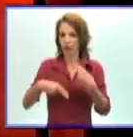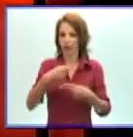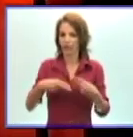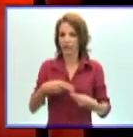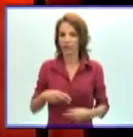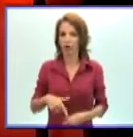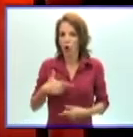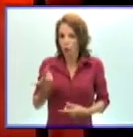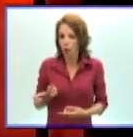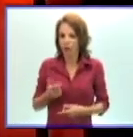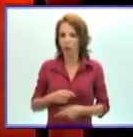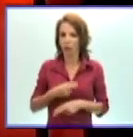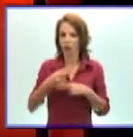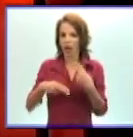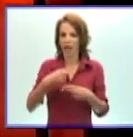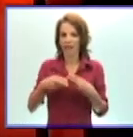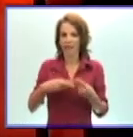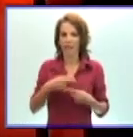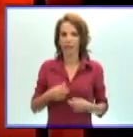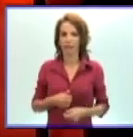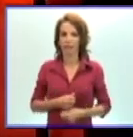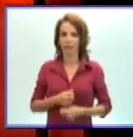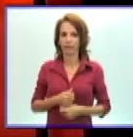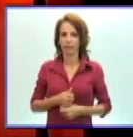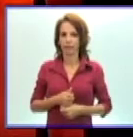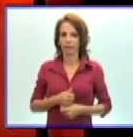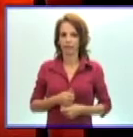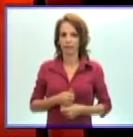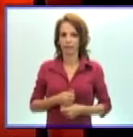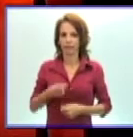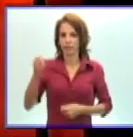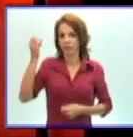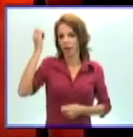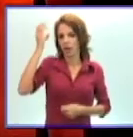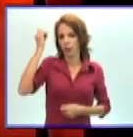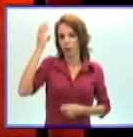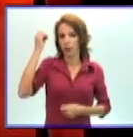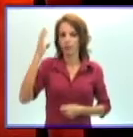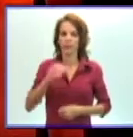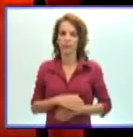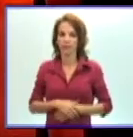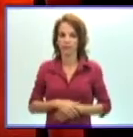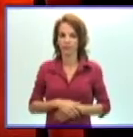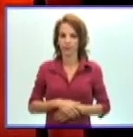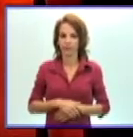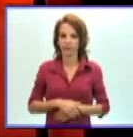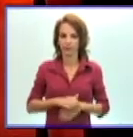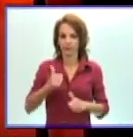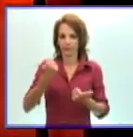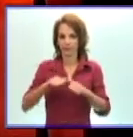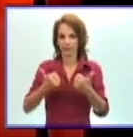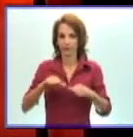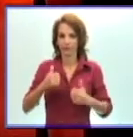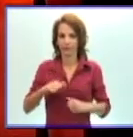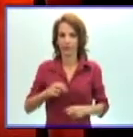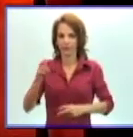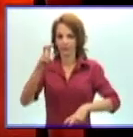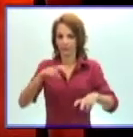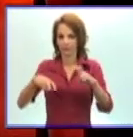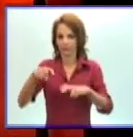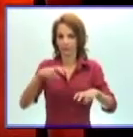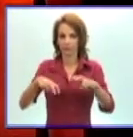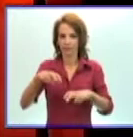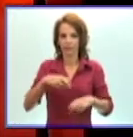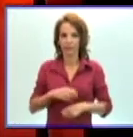experimentos en el laboratorio o en algún lugar científico donde se hagan investigación. Y quiero ahora...